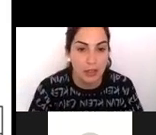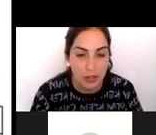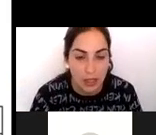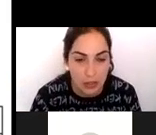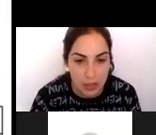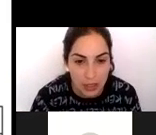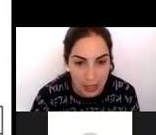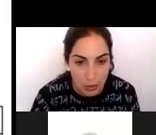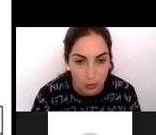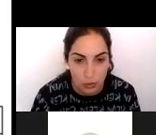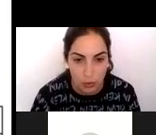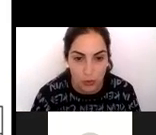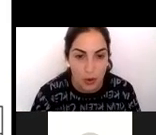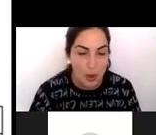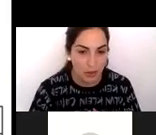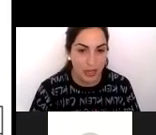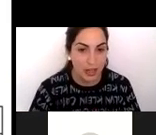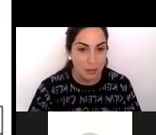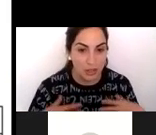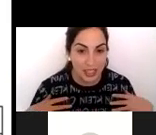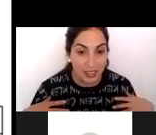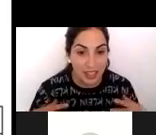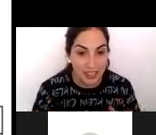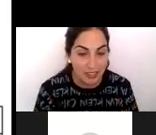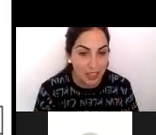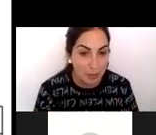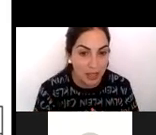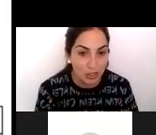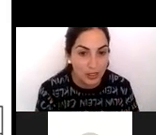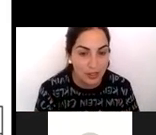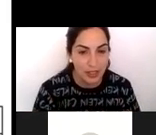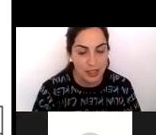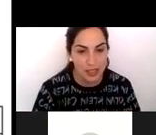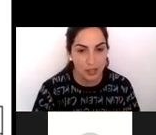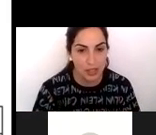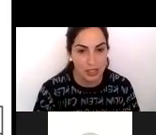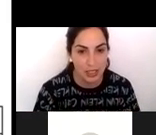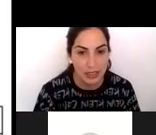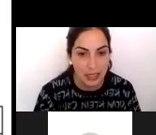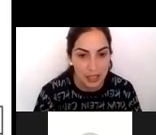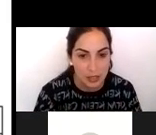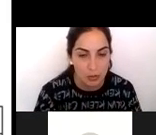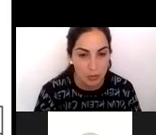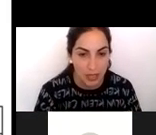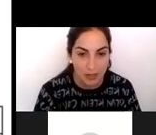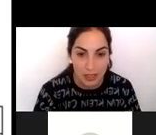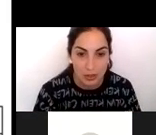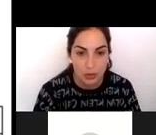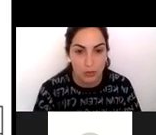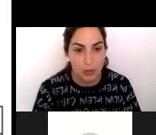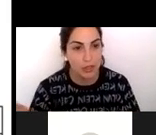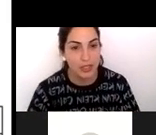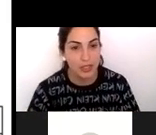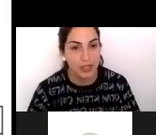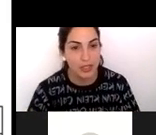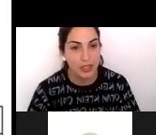partido de anoche que hubo un triunfo, pero ya, pero tienes que fijarte bien para dónde está dirigida esa noticia, en este caso, me habla del